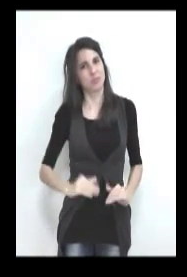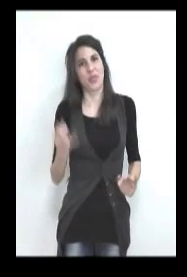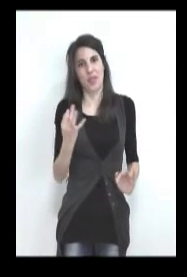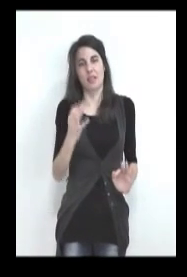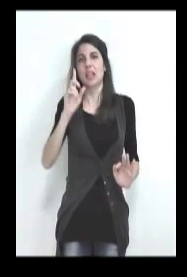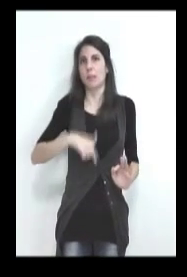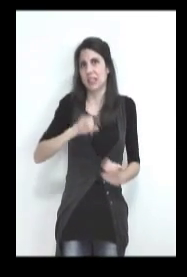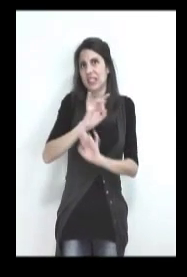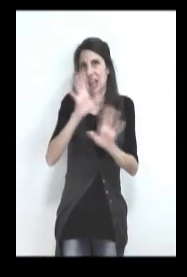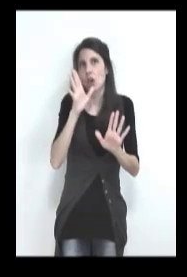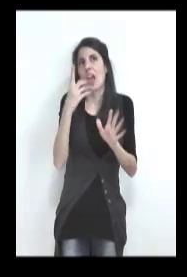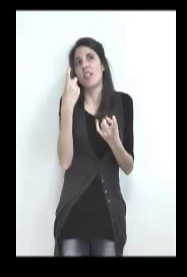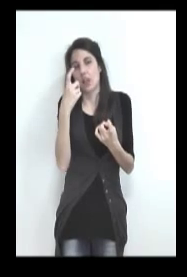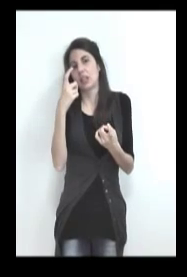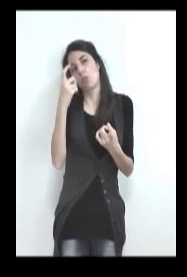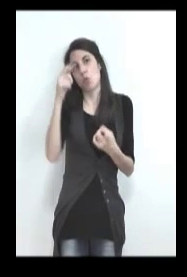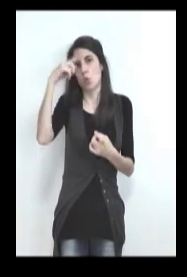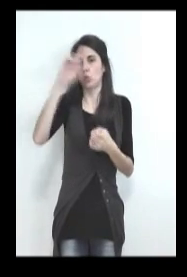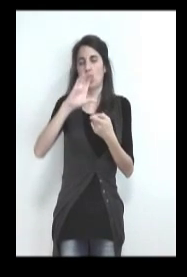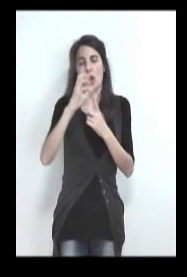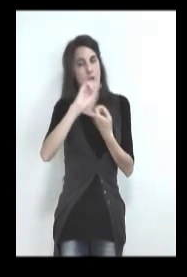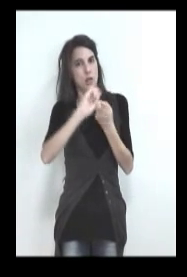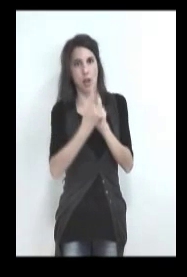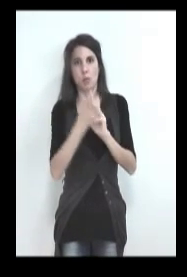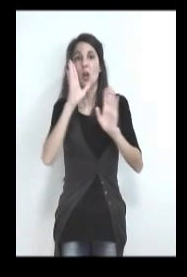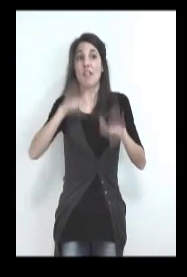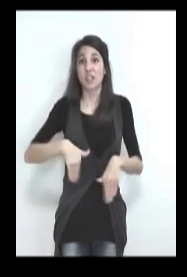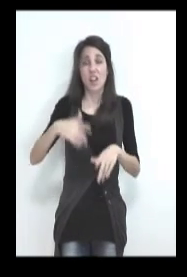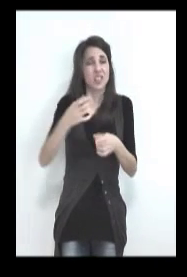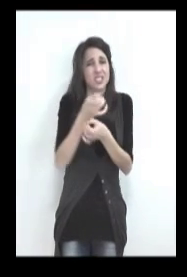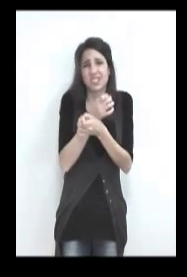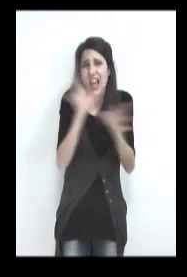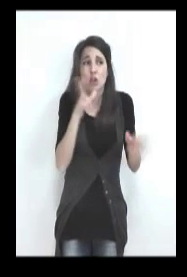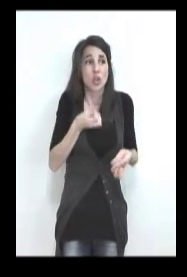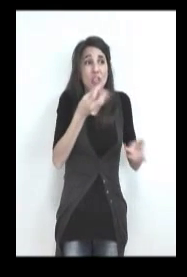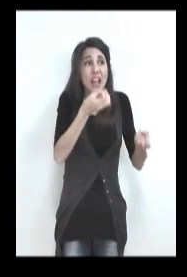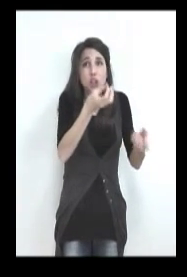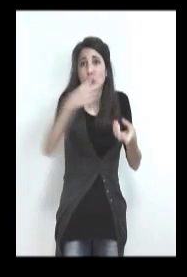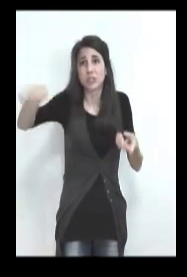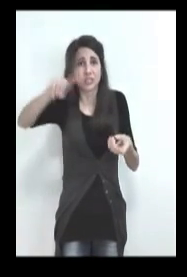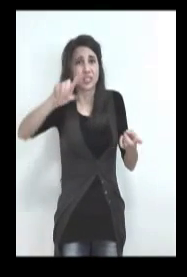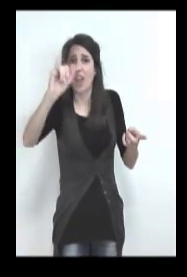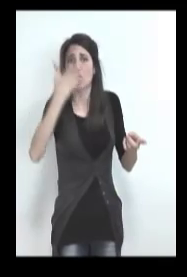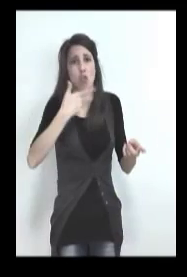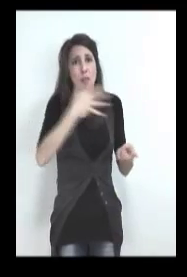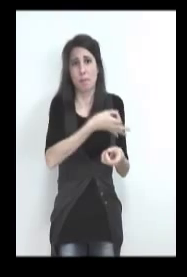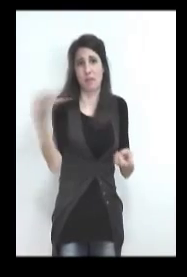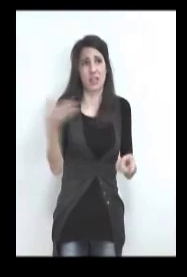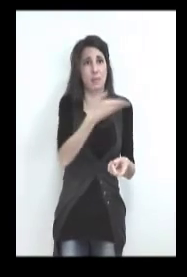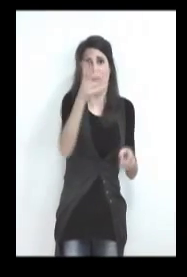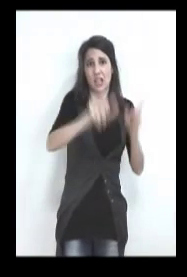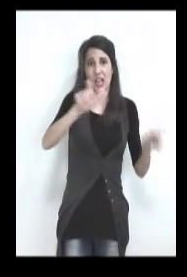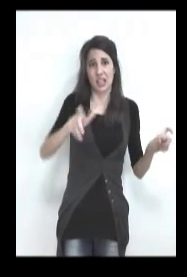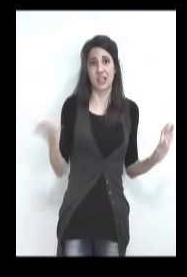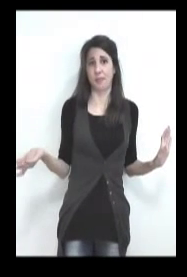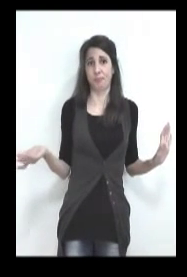cambio cultural de fondo, que tenemos que perderlo, porque al final el dato le tienen. Vamos a hablar de esos señores de negro que se sientan en un lugar oscuro, el dato